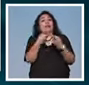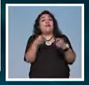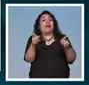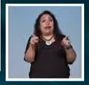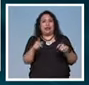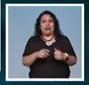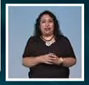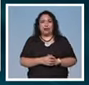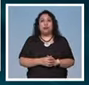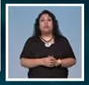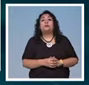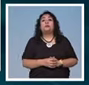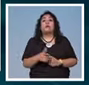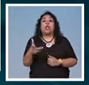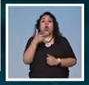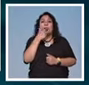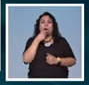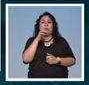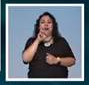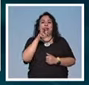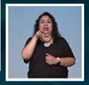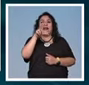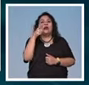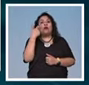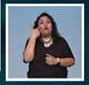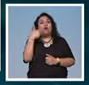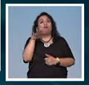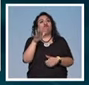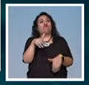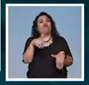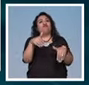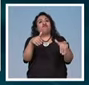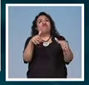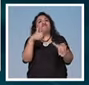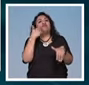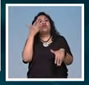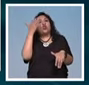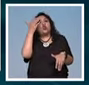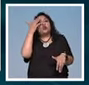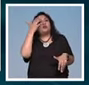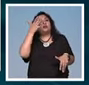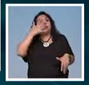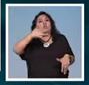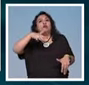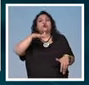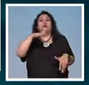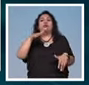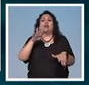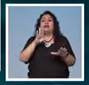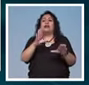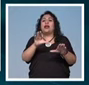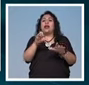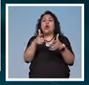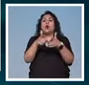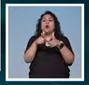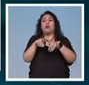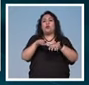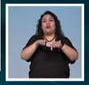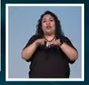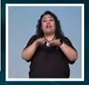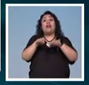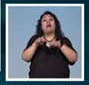nosotros. Enrique Florezcano fue un caminante incansable en busca de conocimiento, formador de grupos de trabajo